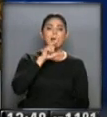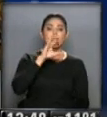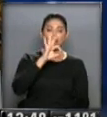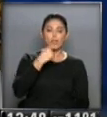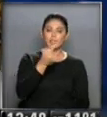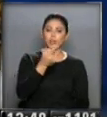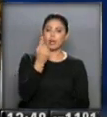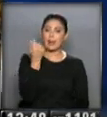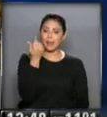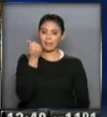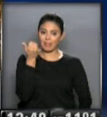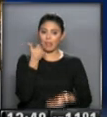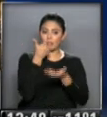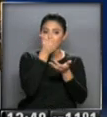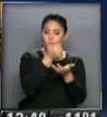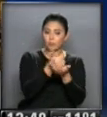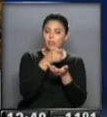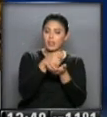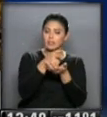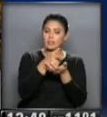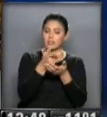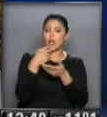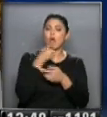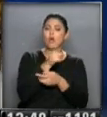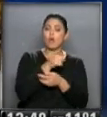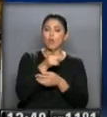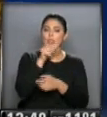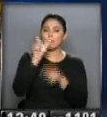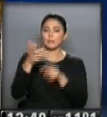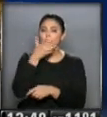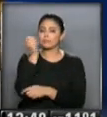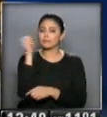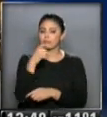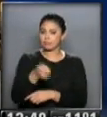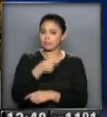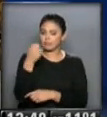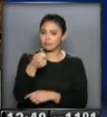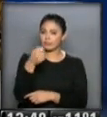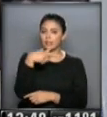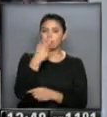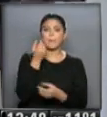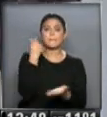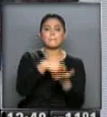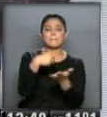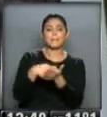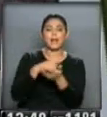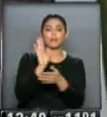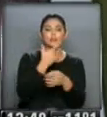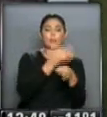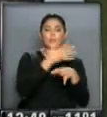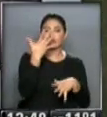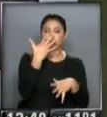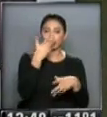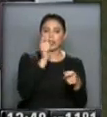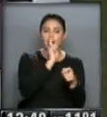fundación que lucha contra la trata de personas la gastan en pagar a Los profesionales que atienden la salud de las chicas